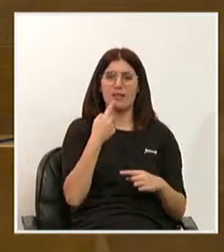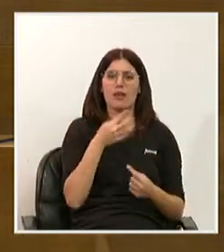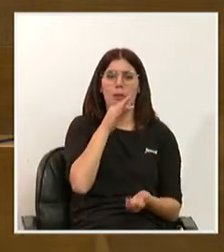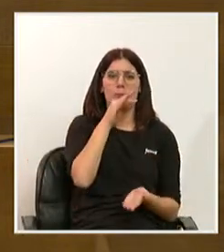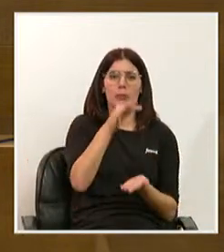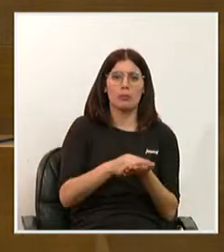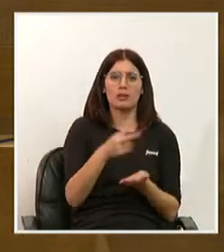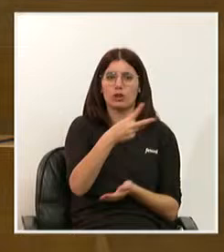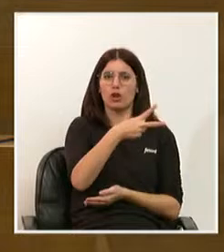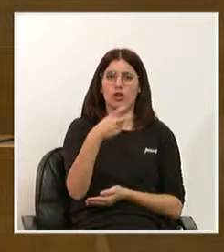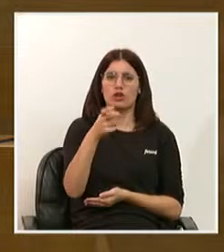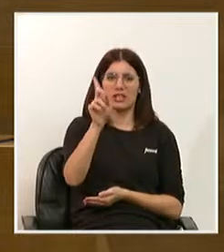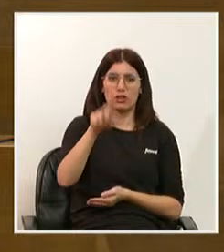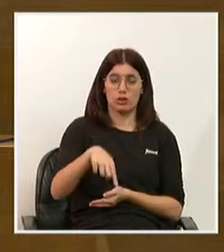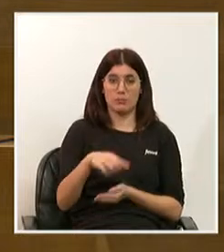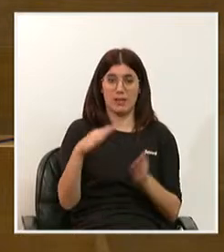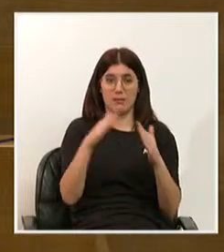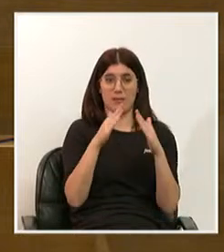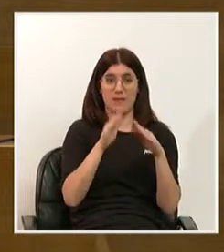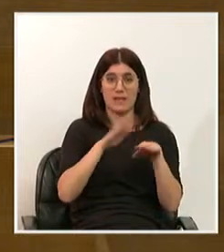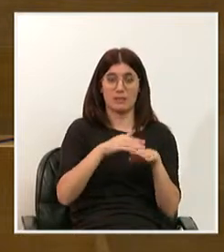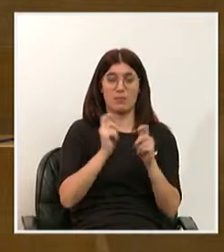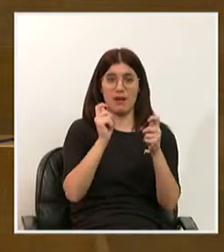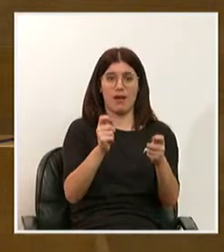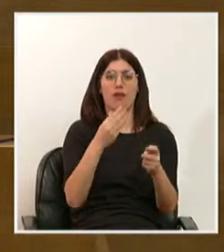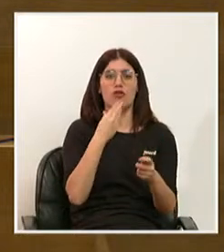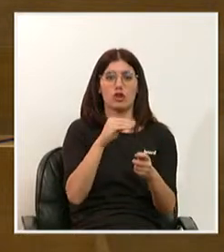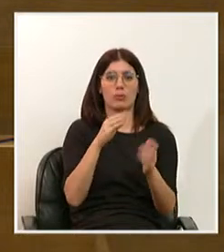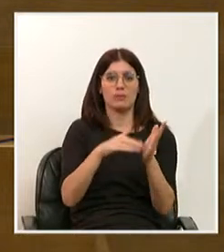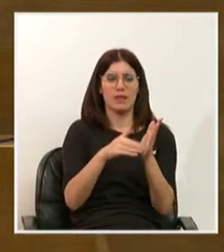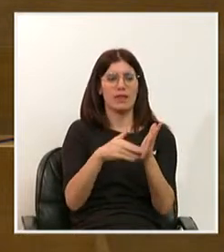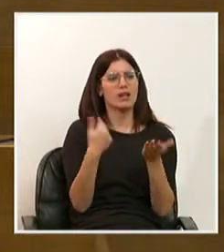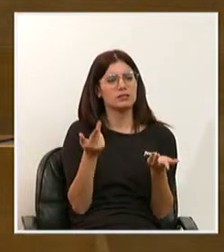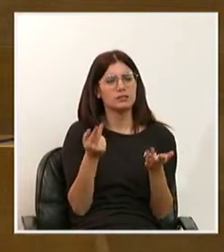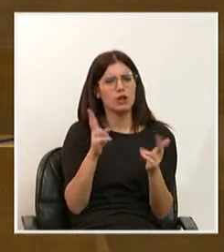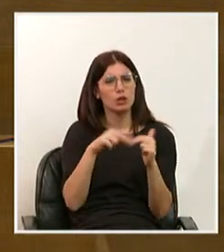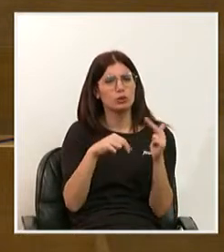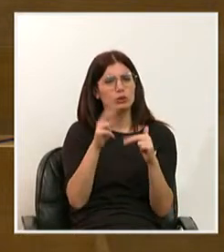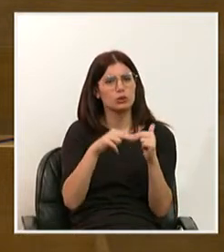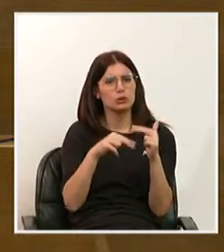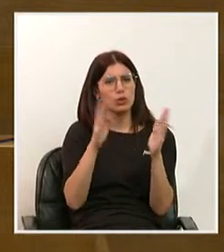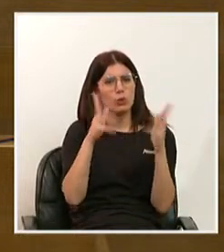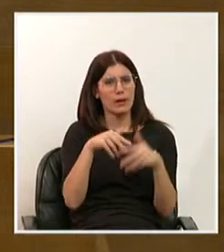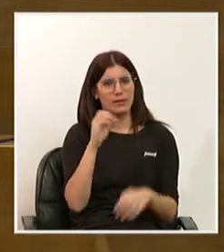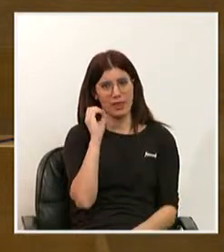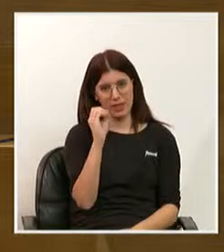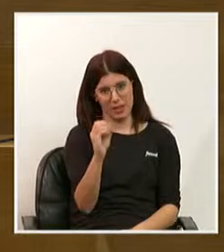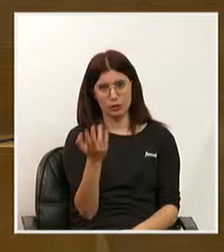promet vivendes peres valenci va construir el señor maón